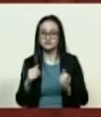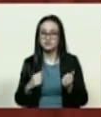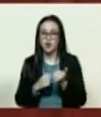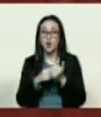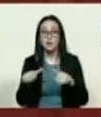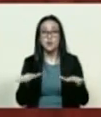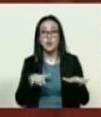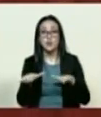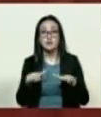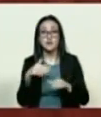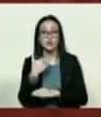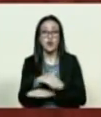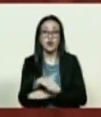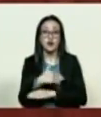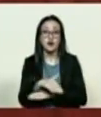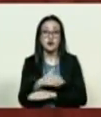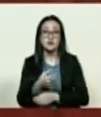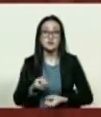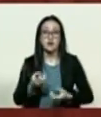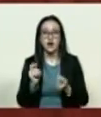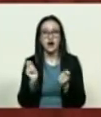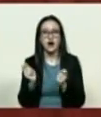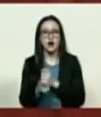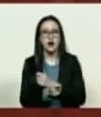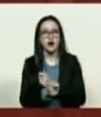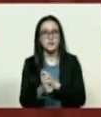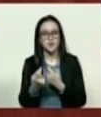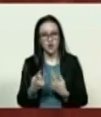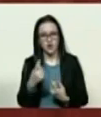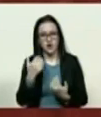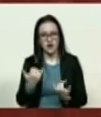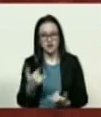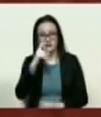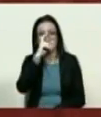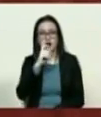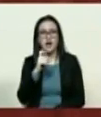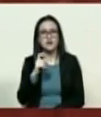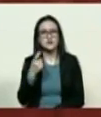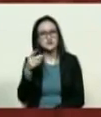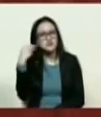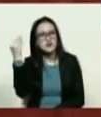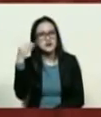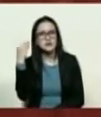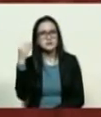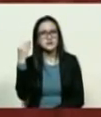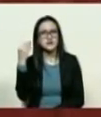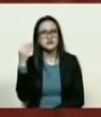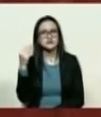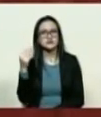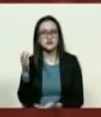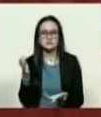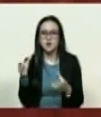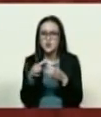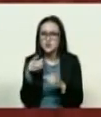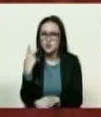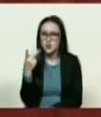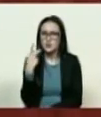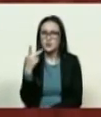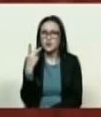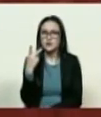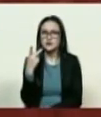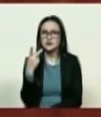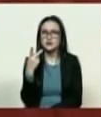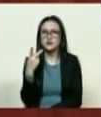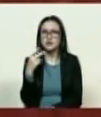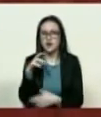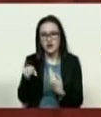un movimiento de calle para garantizar un cambio en este año. ¿Cuál es la posición que fijará la tolda revolucionaria en torno a este